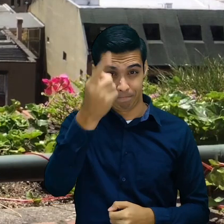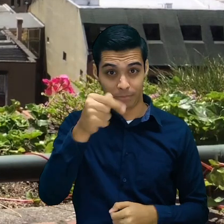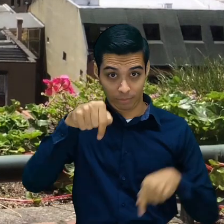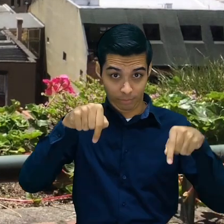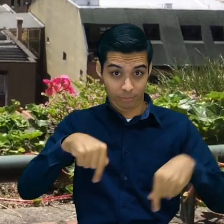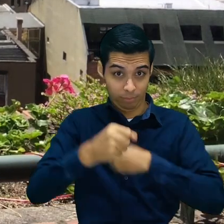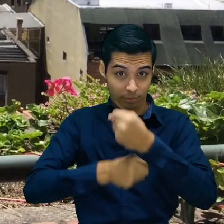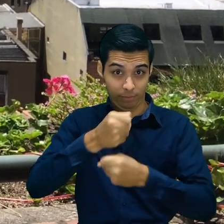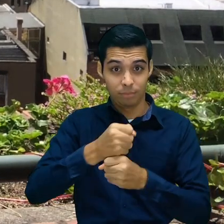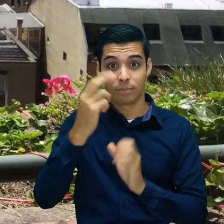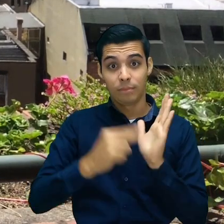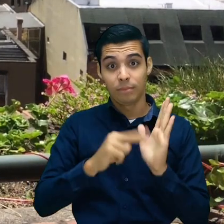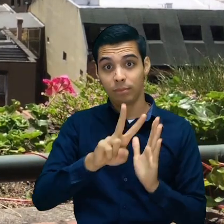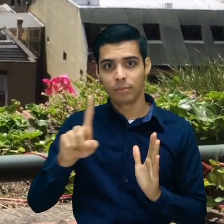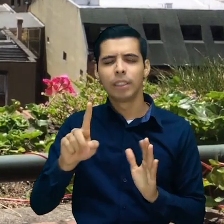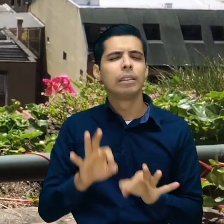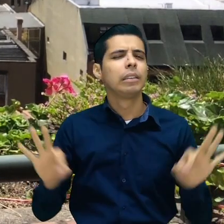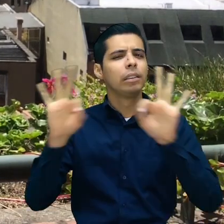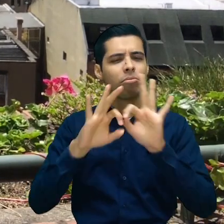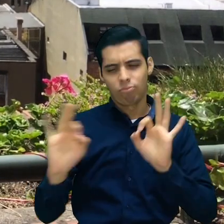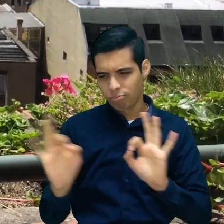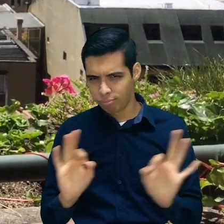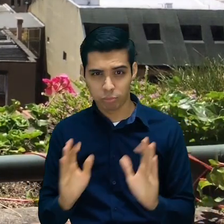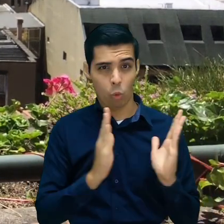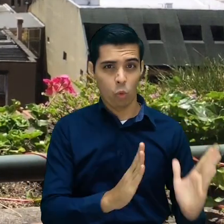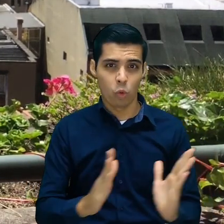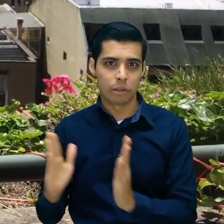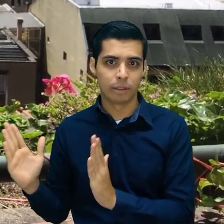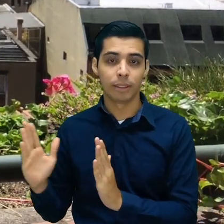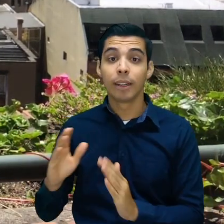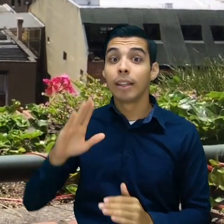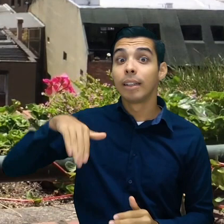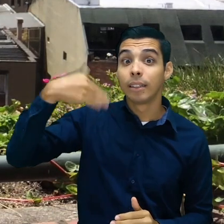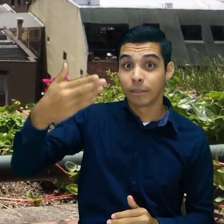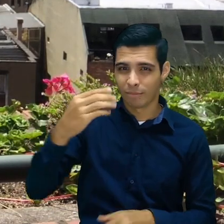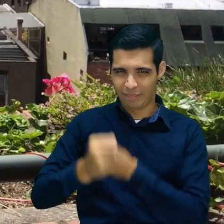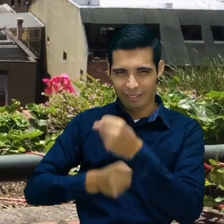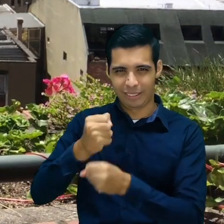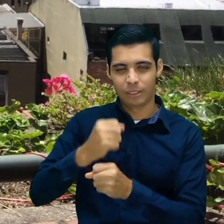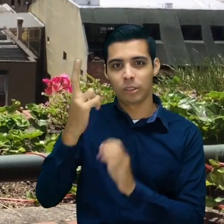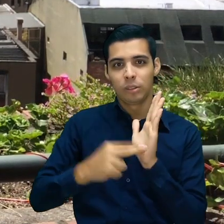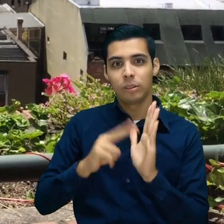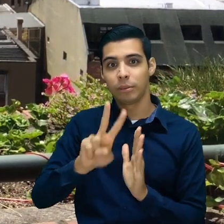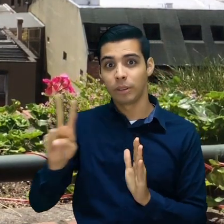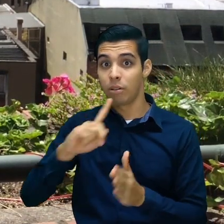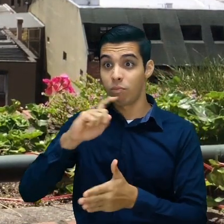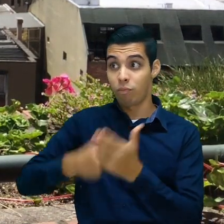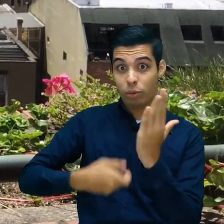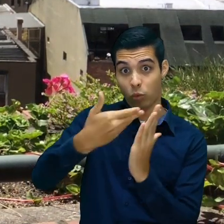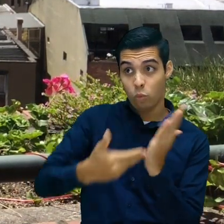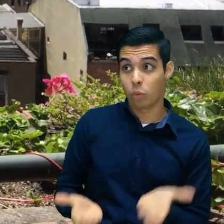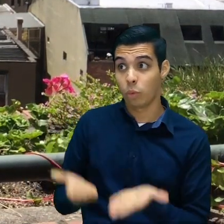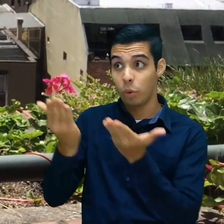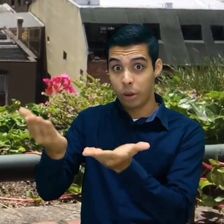organizado y nuestras movidas financieras también muy bien planeadas porque va a ser lo que nos va a disminuir la renta en el impuesto